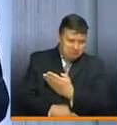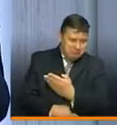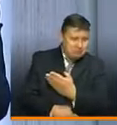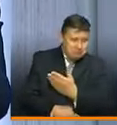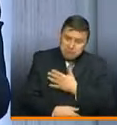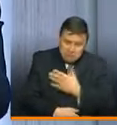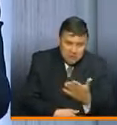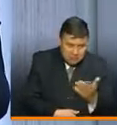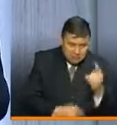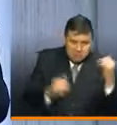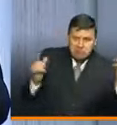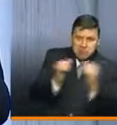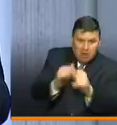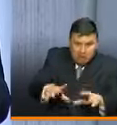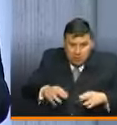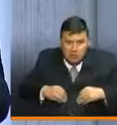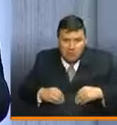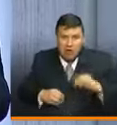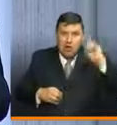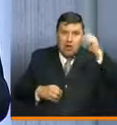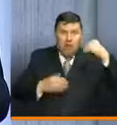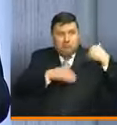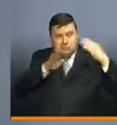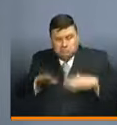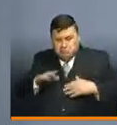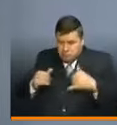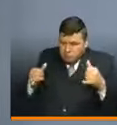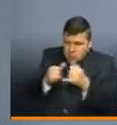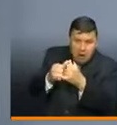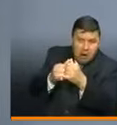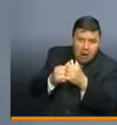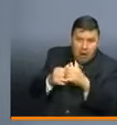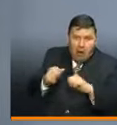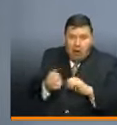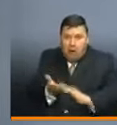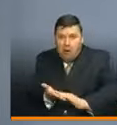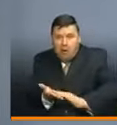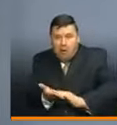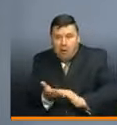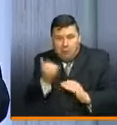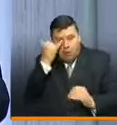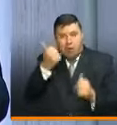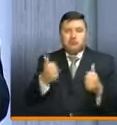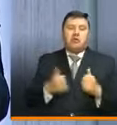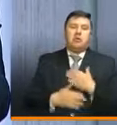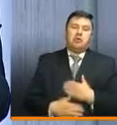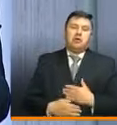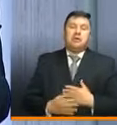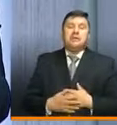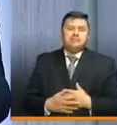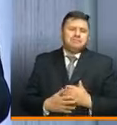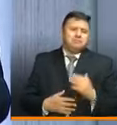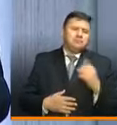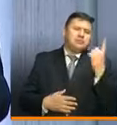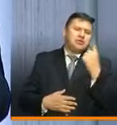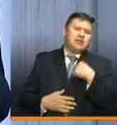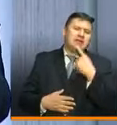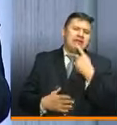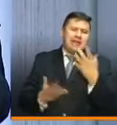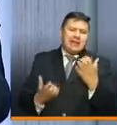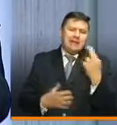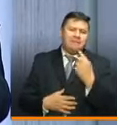de inmediato asumió este reto a nombre del Gobierno Nacional, y yo creo que este trabajo conjunto vale la pena destacarlo. Yo solo quiero